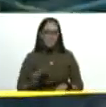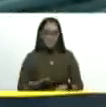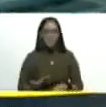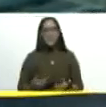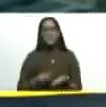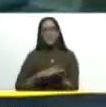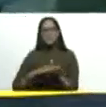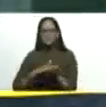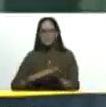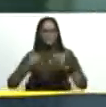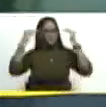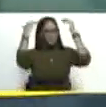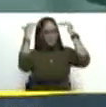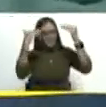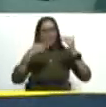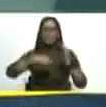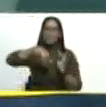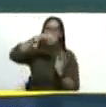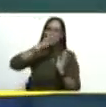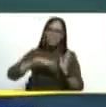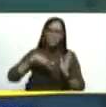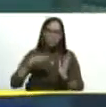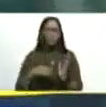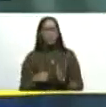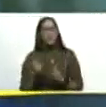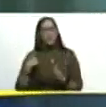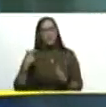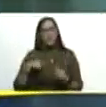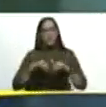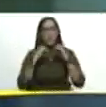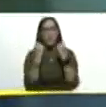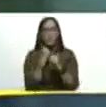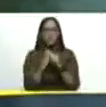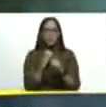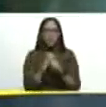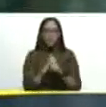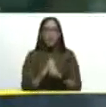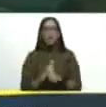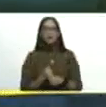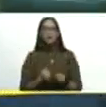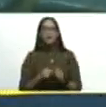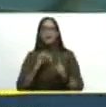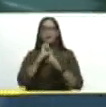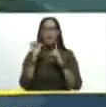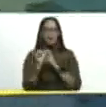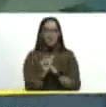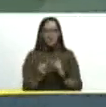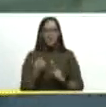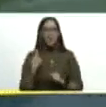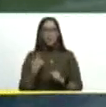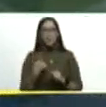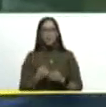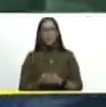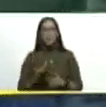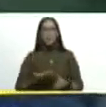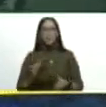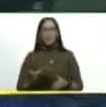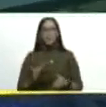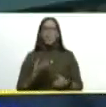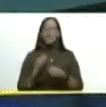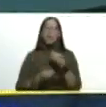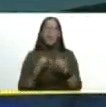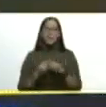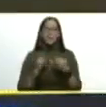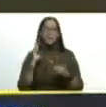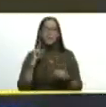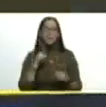de techo, de pintura, de dotación, de mejora de sus servicios, de climatización, que era una de sus debilidades principales. Lo hemos hecho, como usted